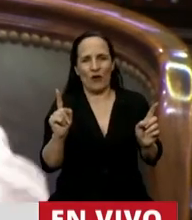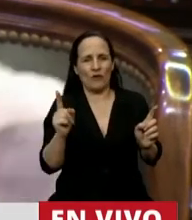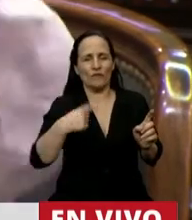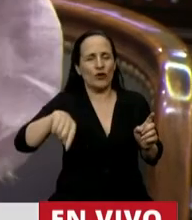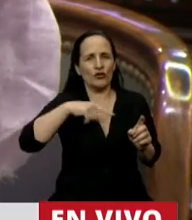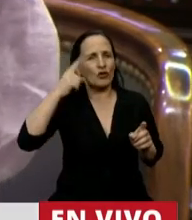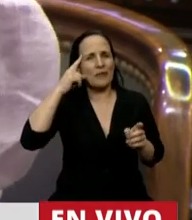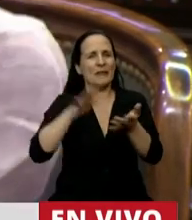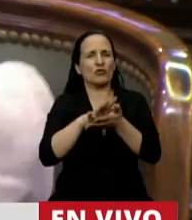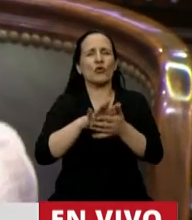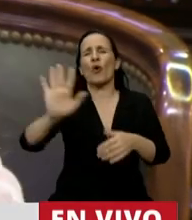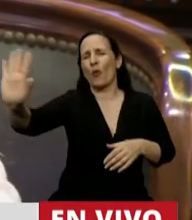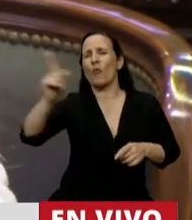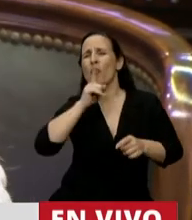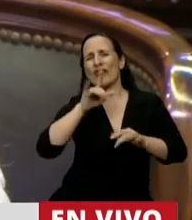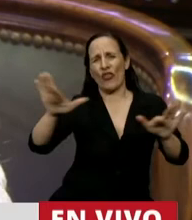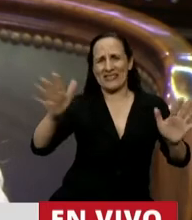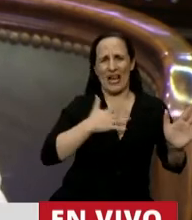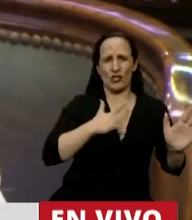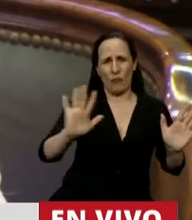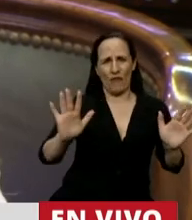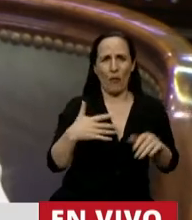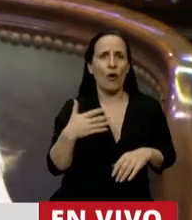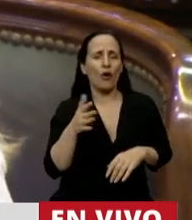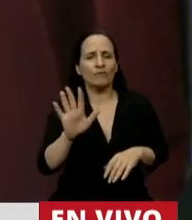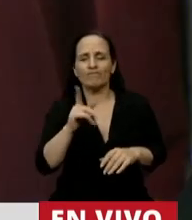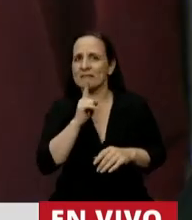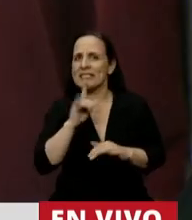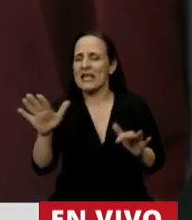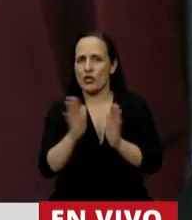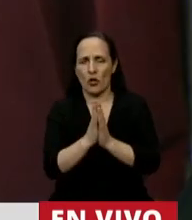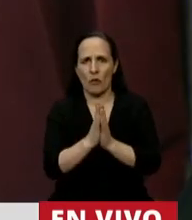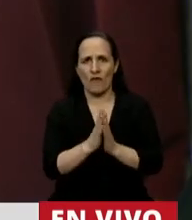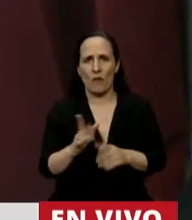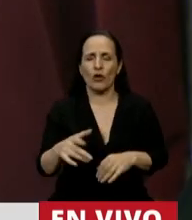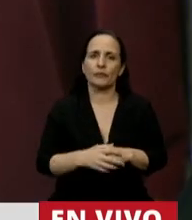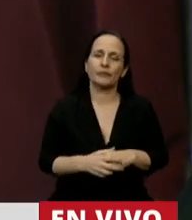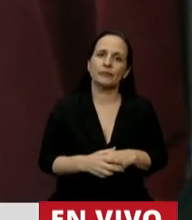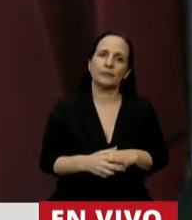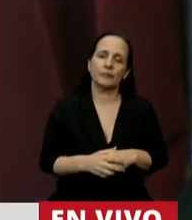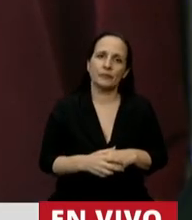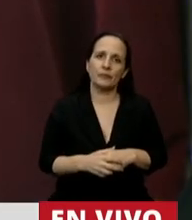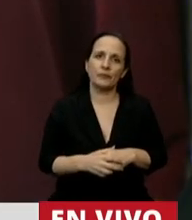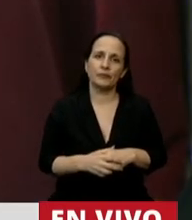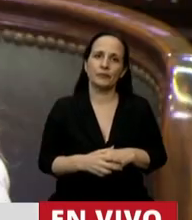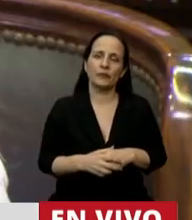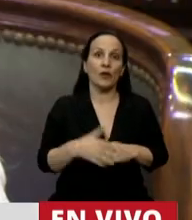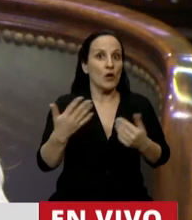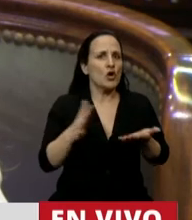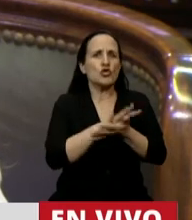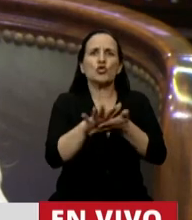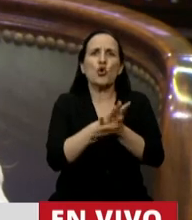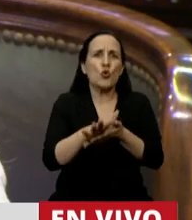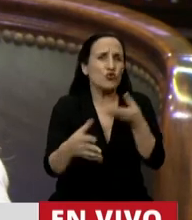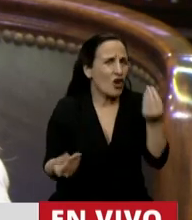pasan por otro lado. Un poquito de silencio, por favor. Le pido silencio, por favor. Por discusiones, entendemos que las soluciones pasan por